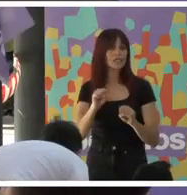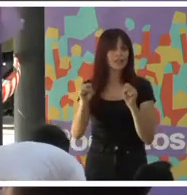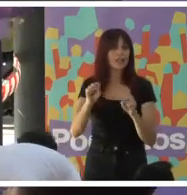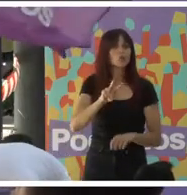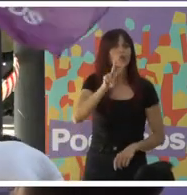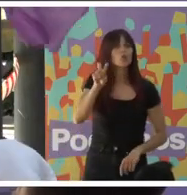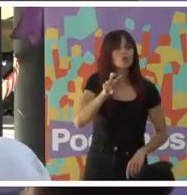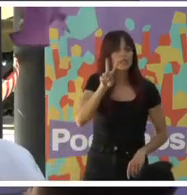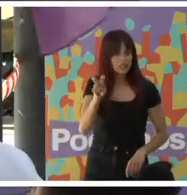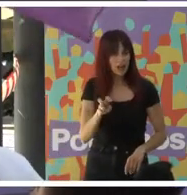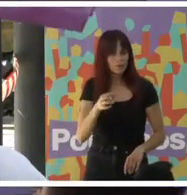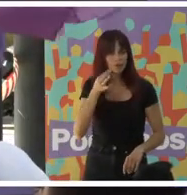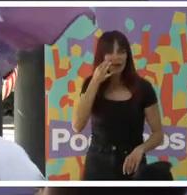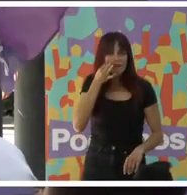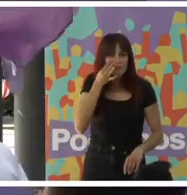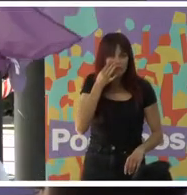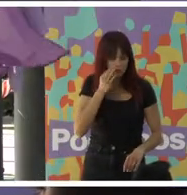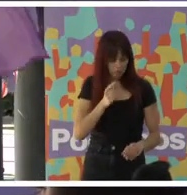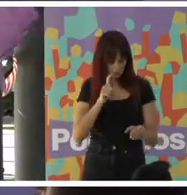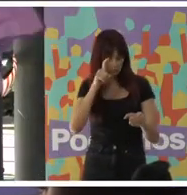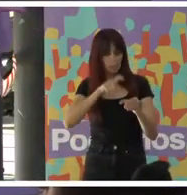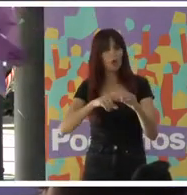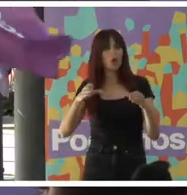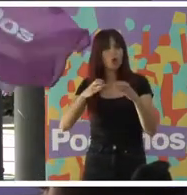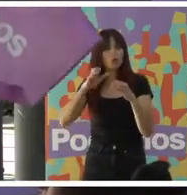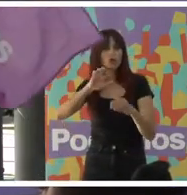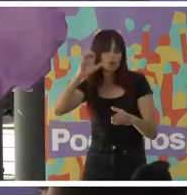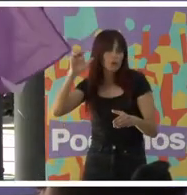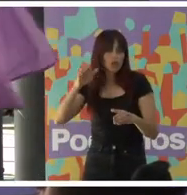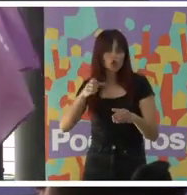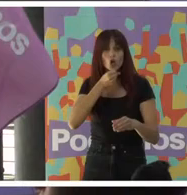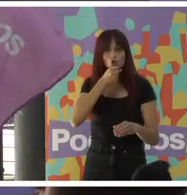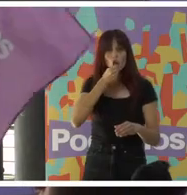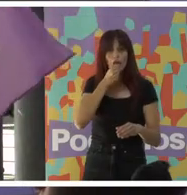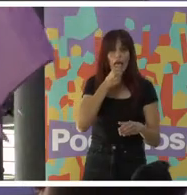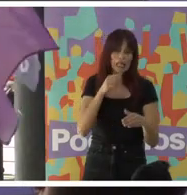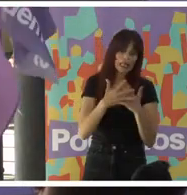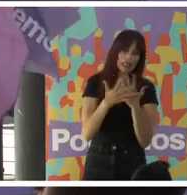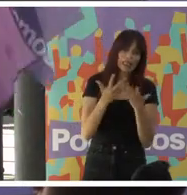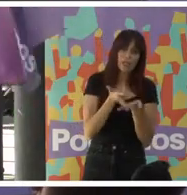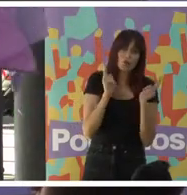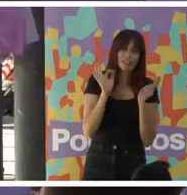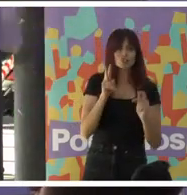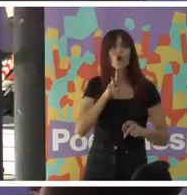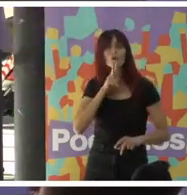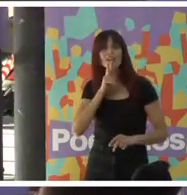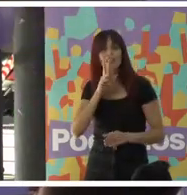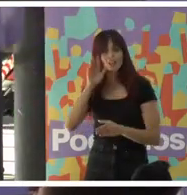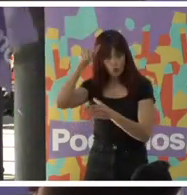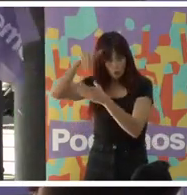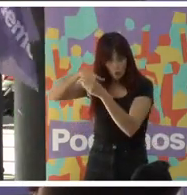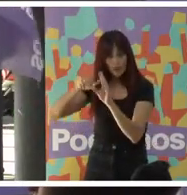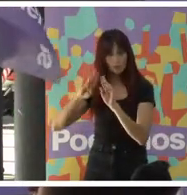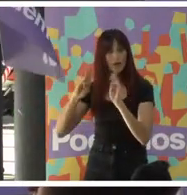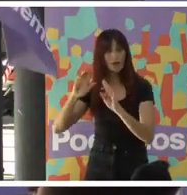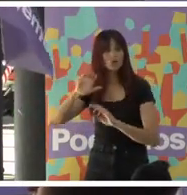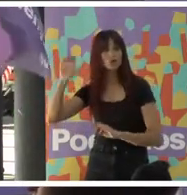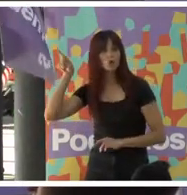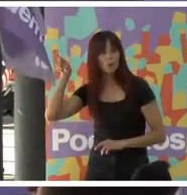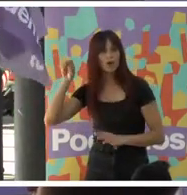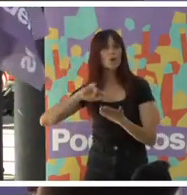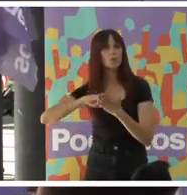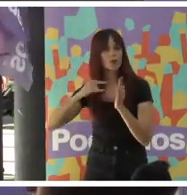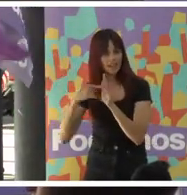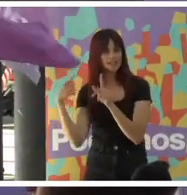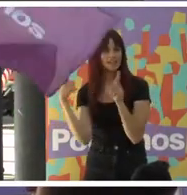utilidad, porque en el fondo pueden ir a grupos europeos, desde socialdemócratas o verdes, que están votando en el Parlamento Europeo los planes